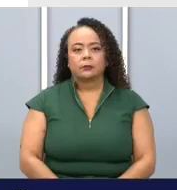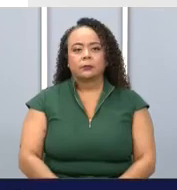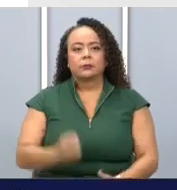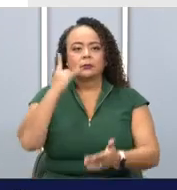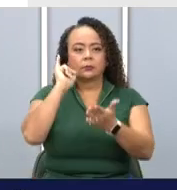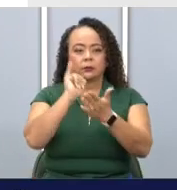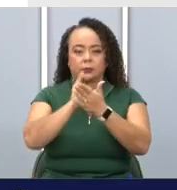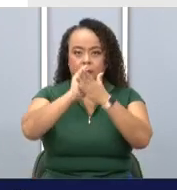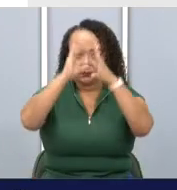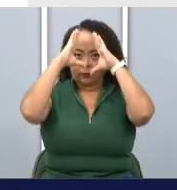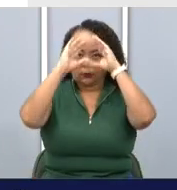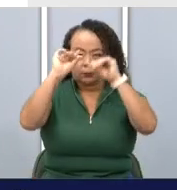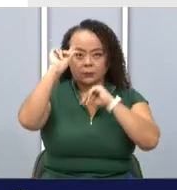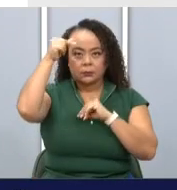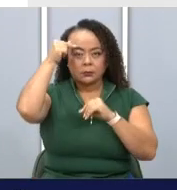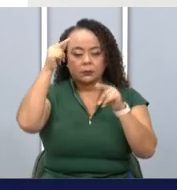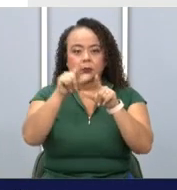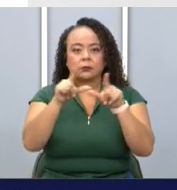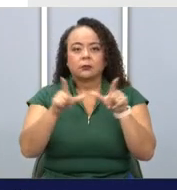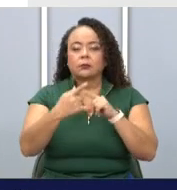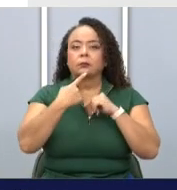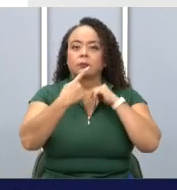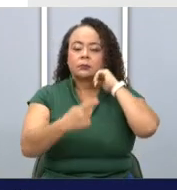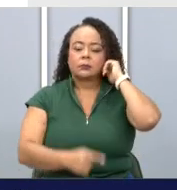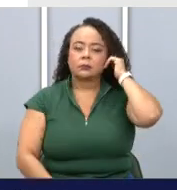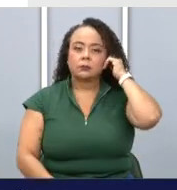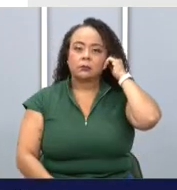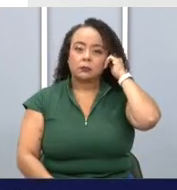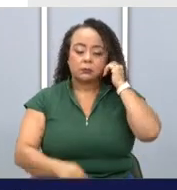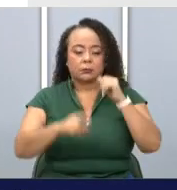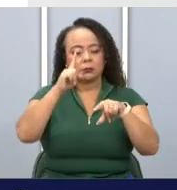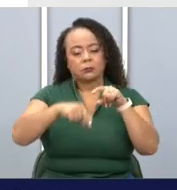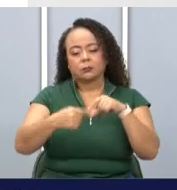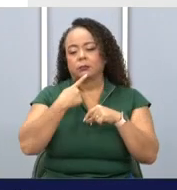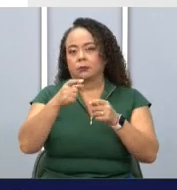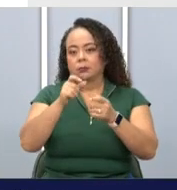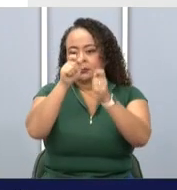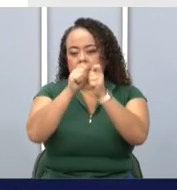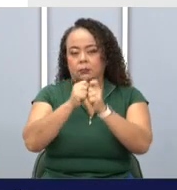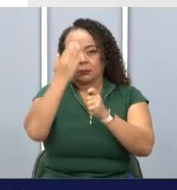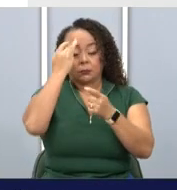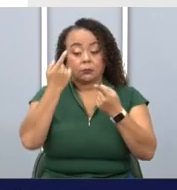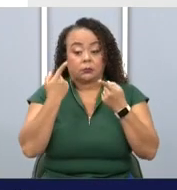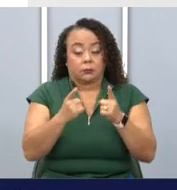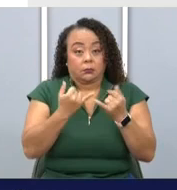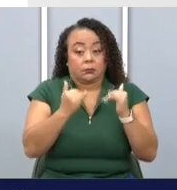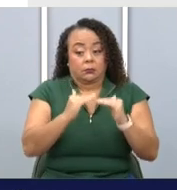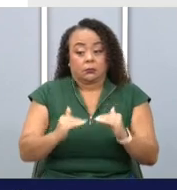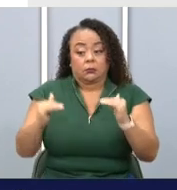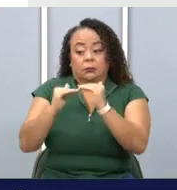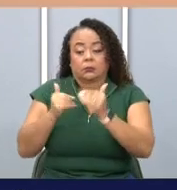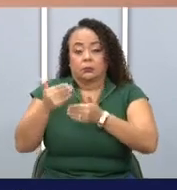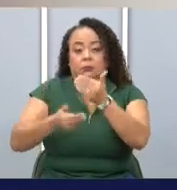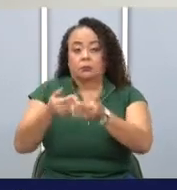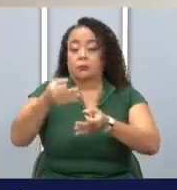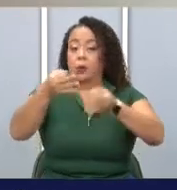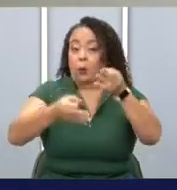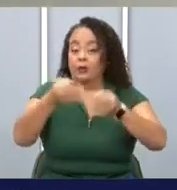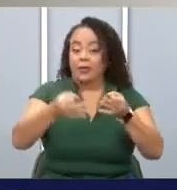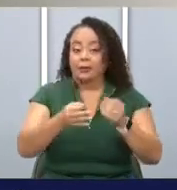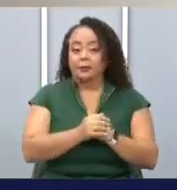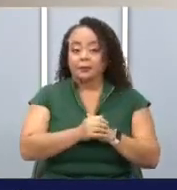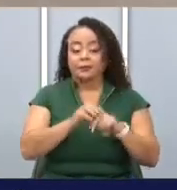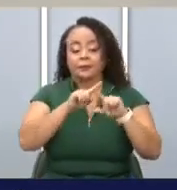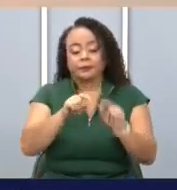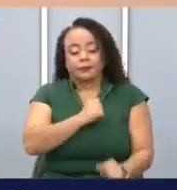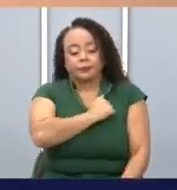de este comunicado, el gobierno local señaló que no pueden dar mayores detalles porque el caso pasó a un proceso judicial,